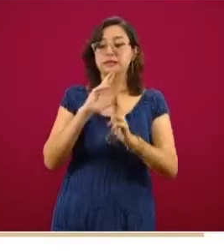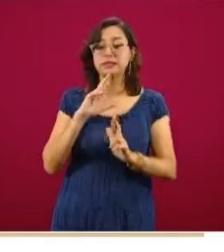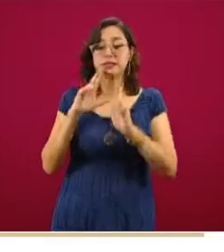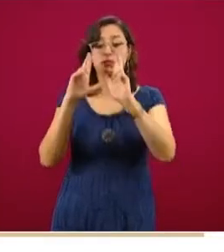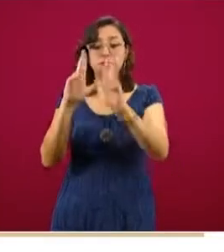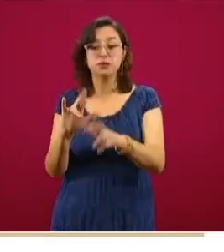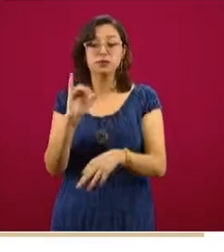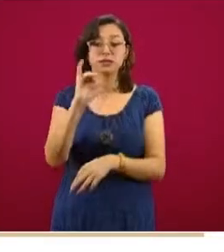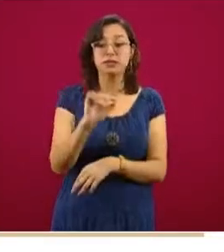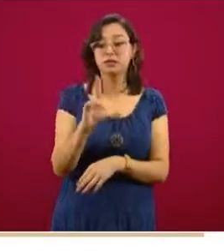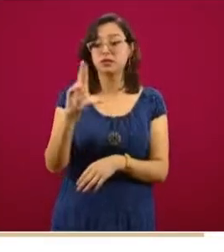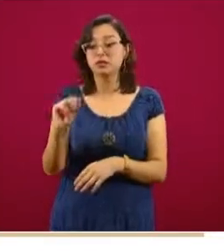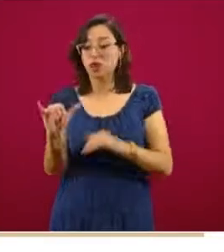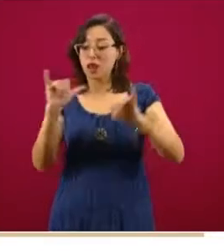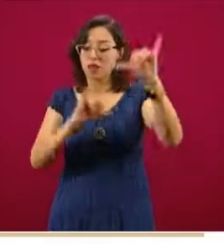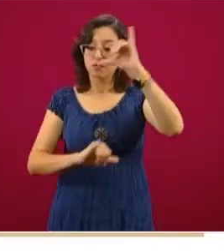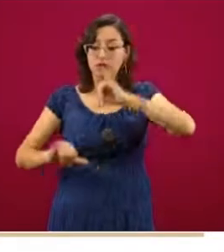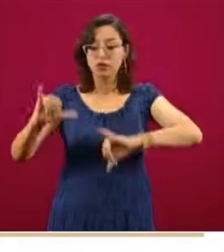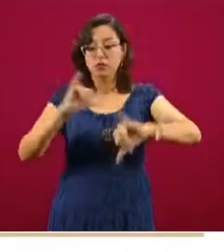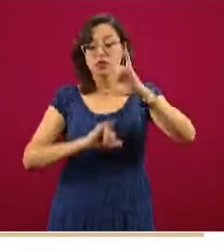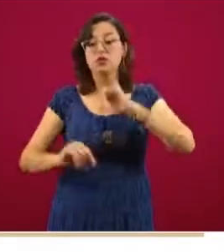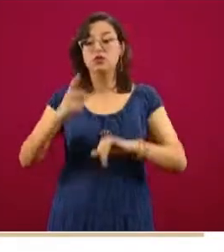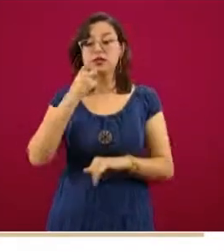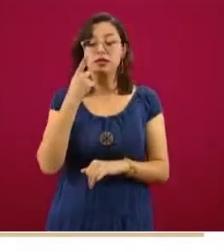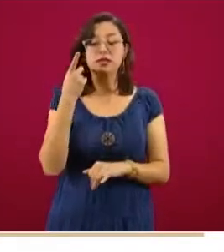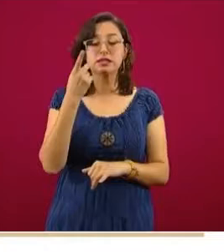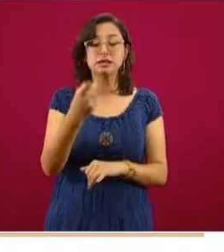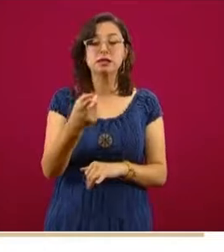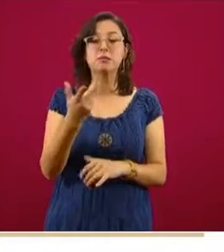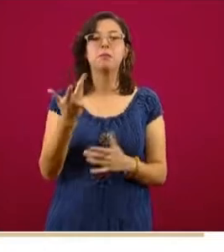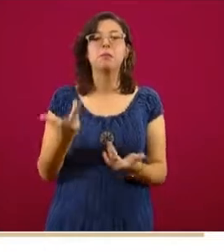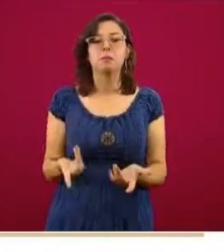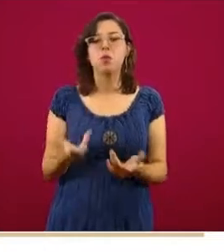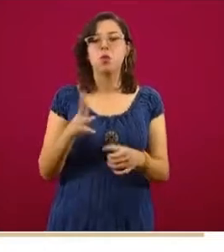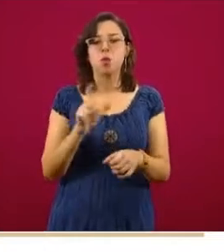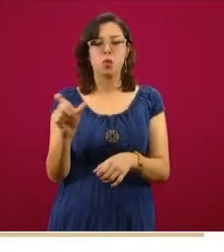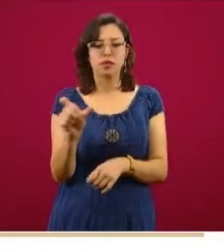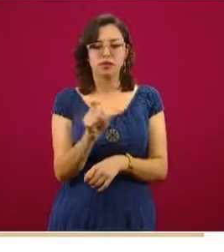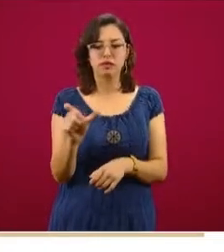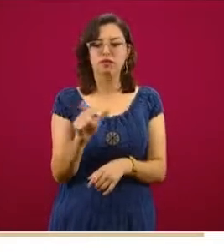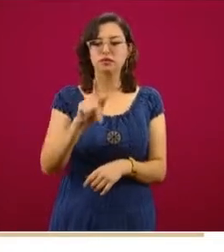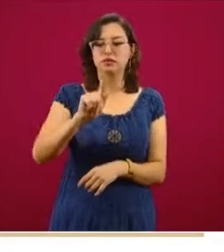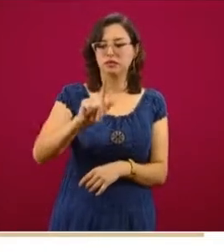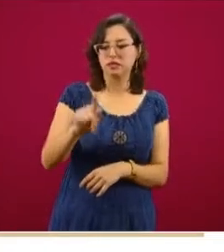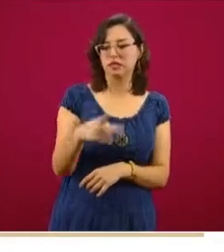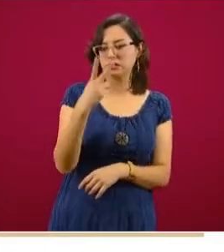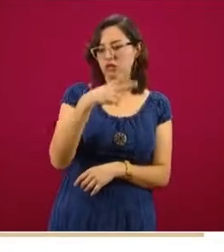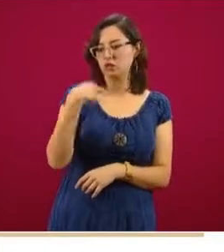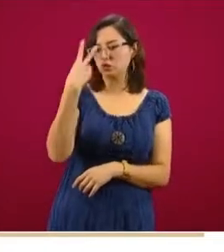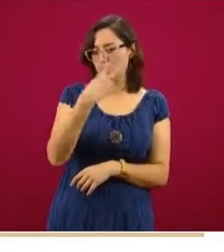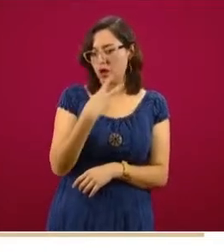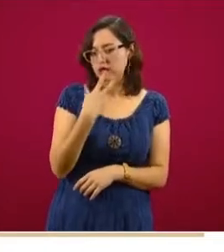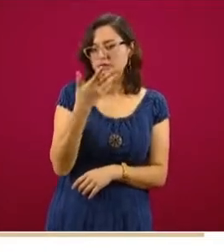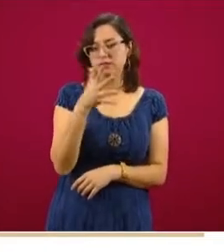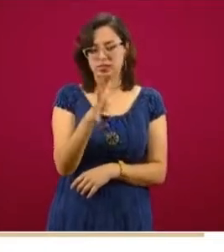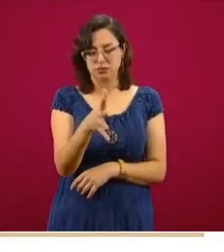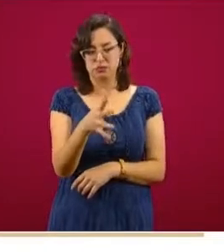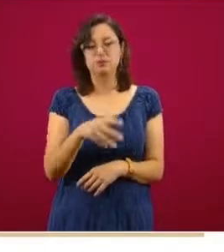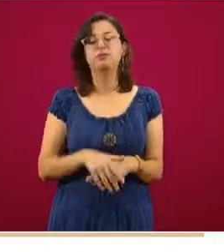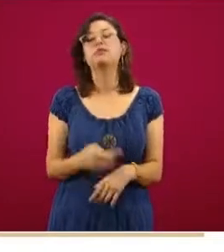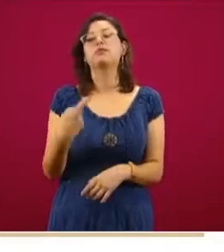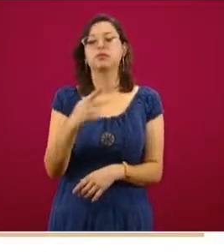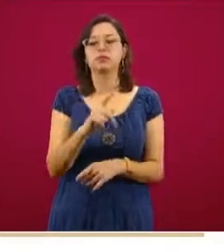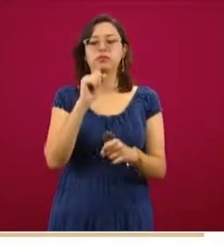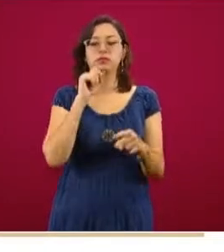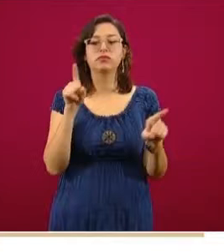de laboratorio, sabiendo que el resultado de laboratorio en promedio sale en 72 horas, pero los ponemos